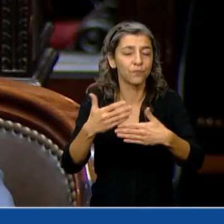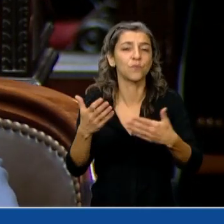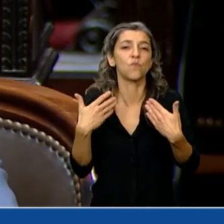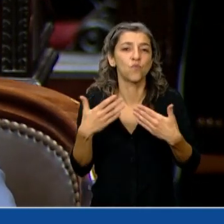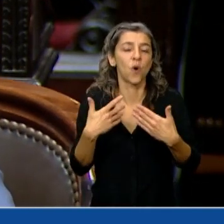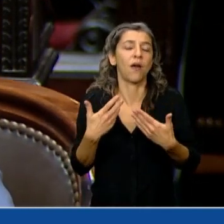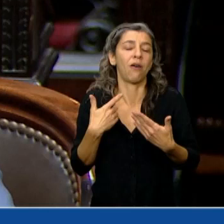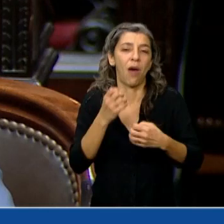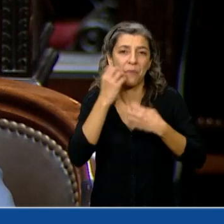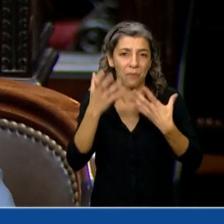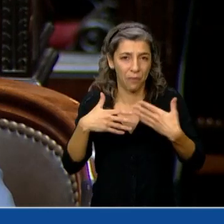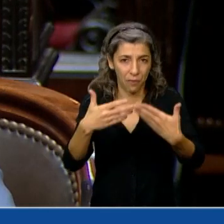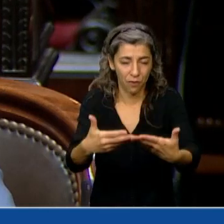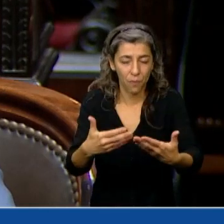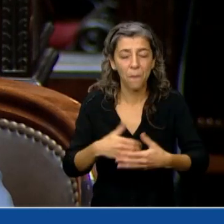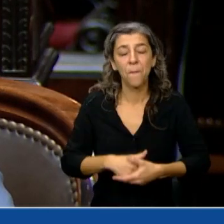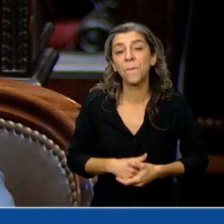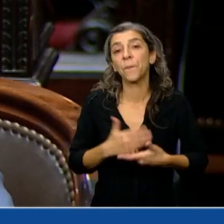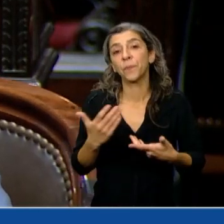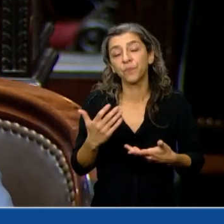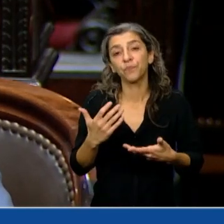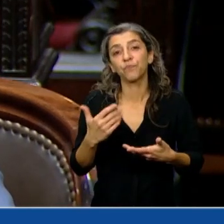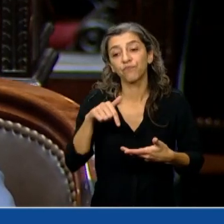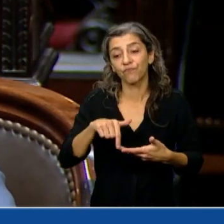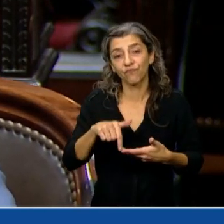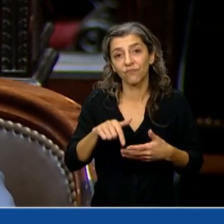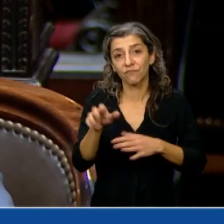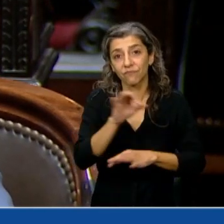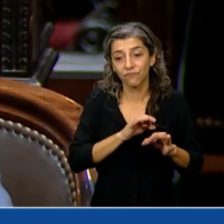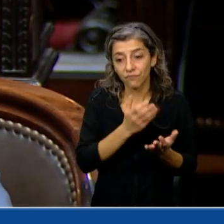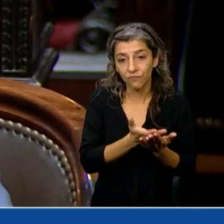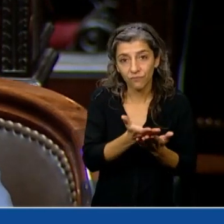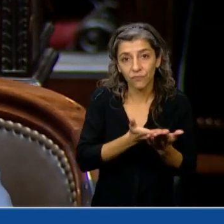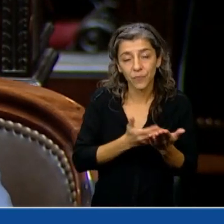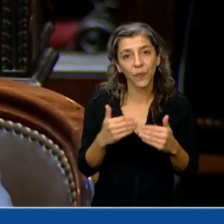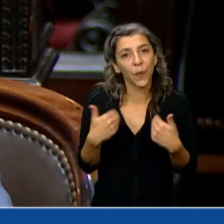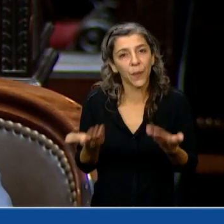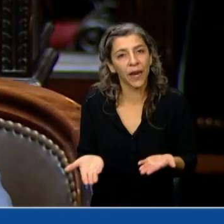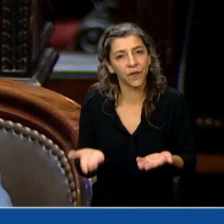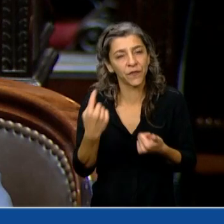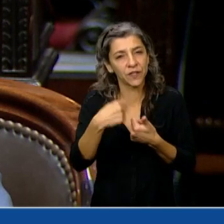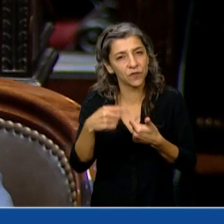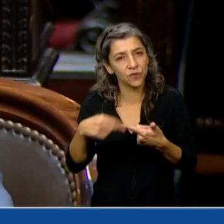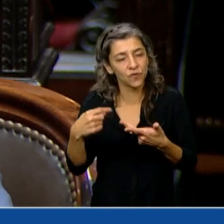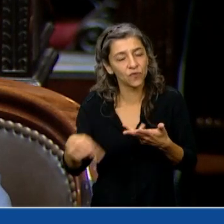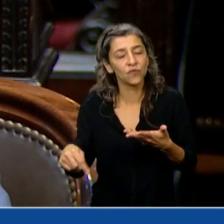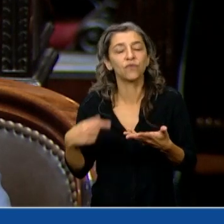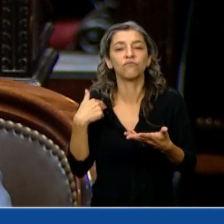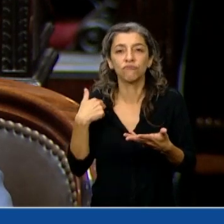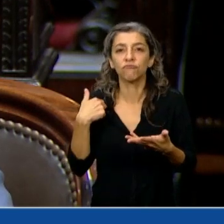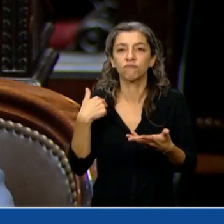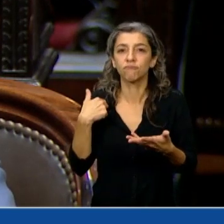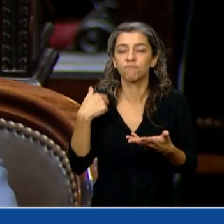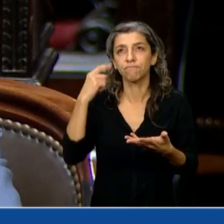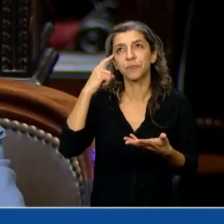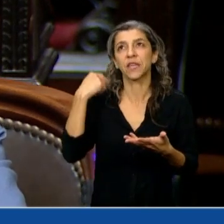a reflexionar que los beneficios que este proyecto da son básicamente los que